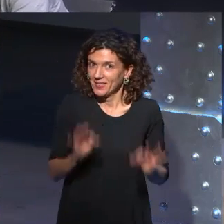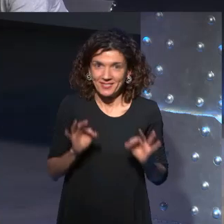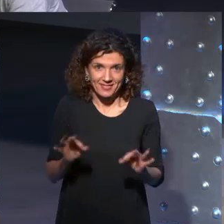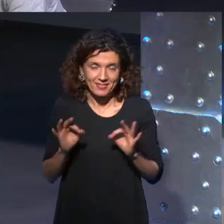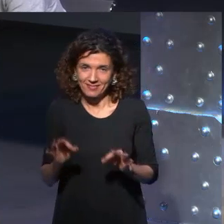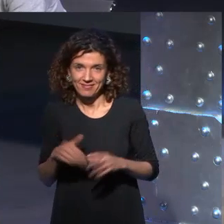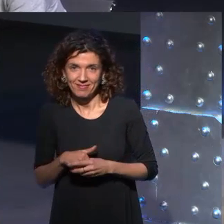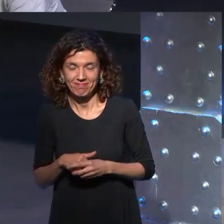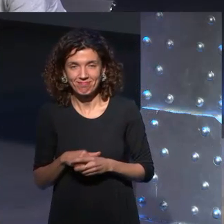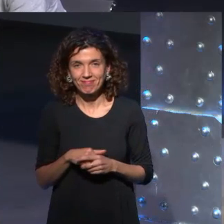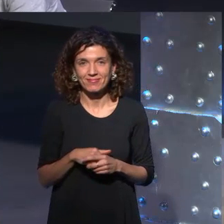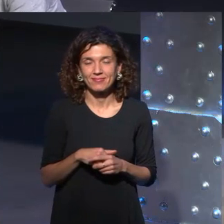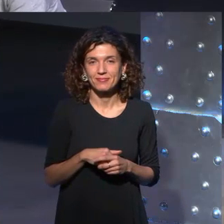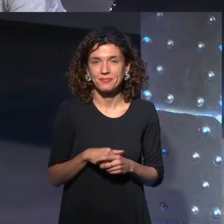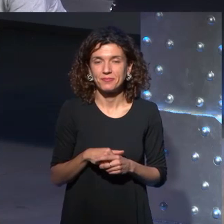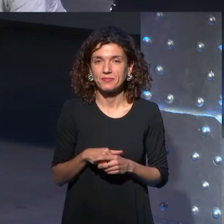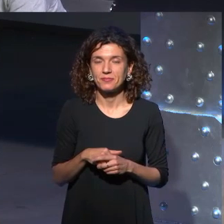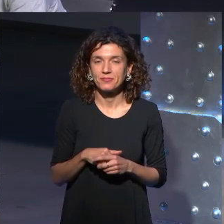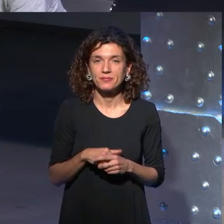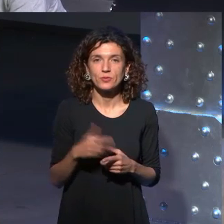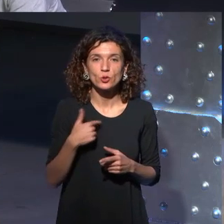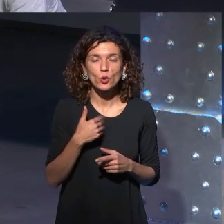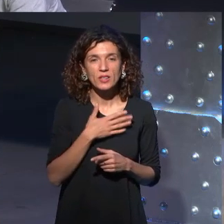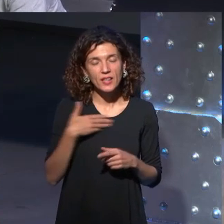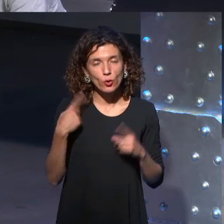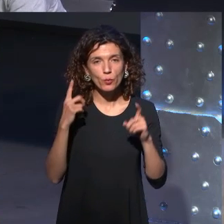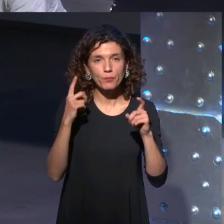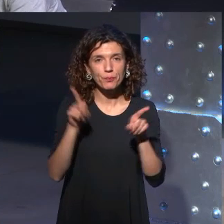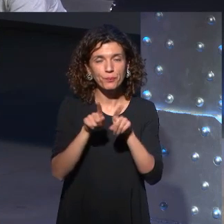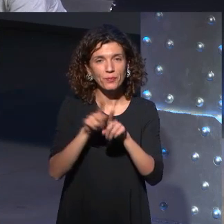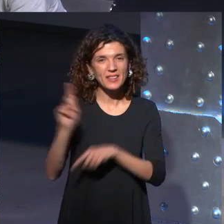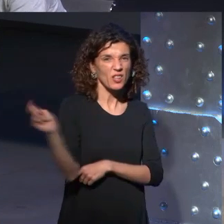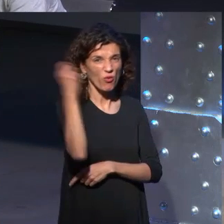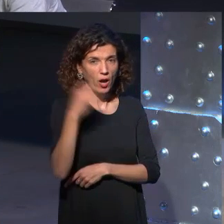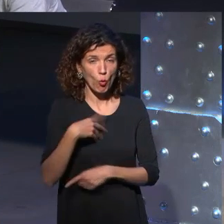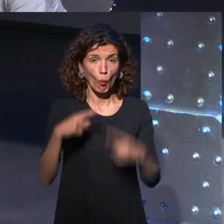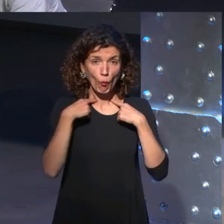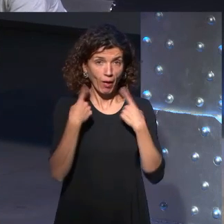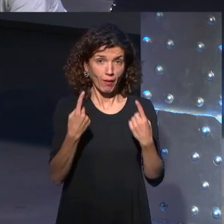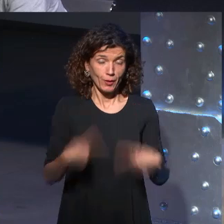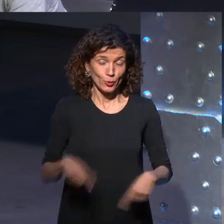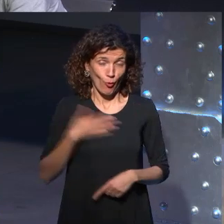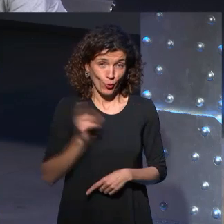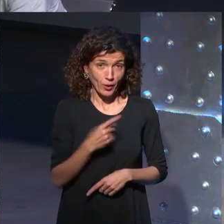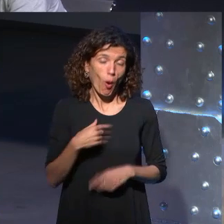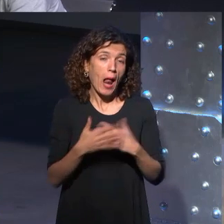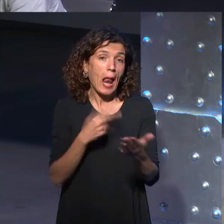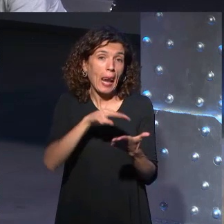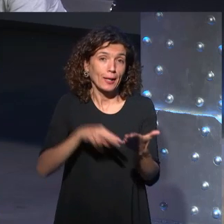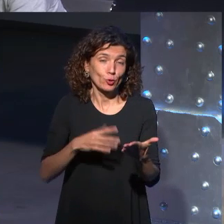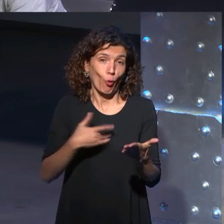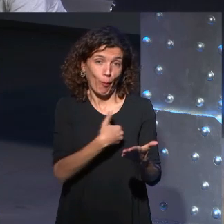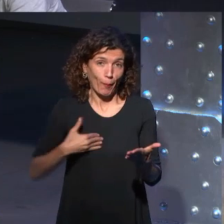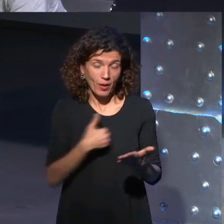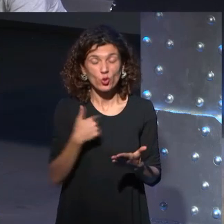Este momento es pero no. Pasa que yo quiero siempre triunfar y no quiero fracasar como lector. Pero debía